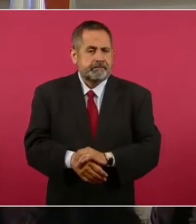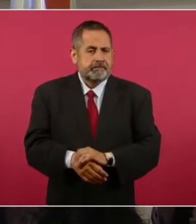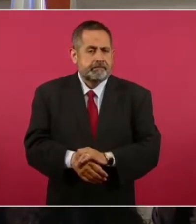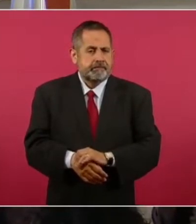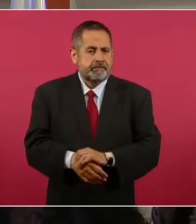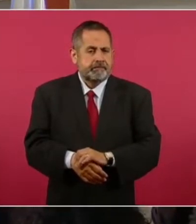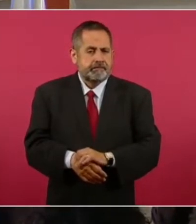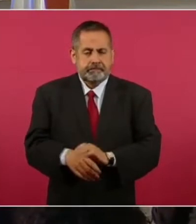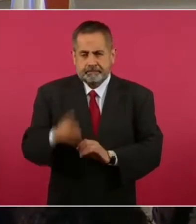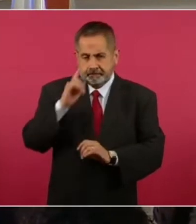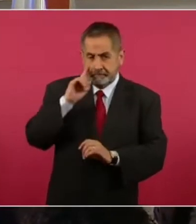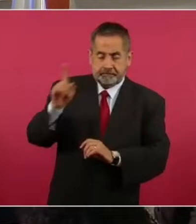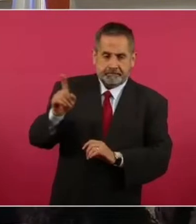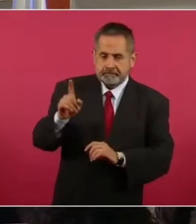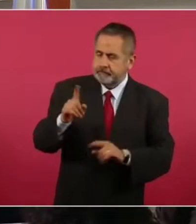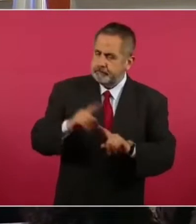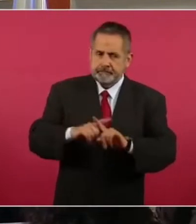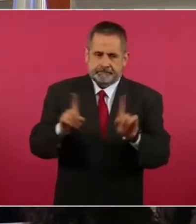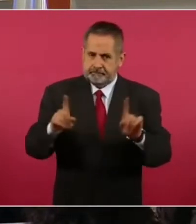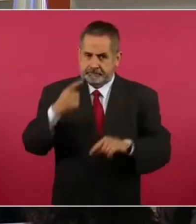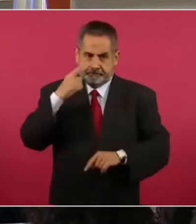Pues no es lo mismo